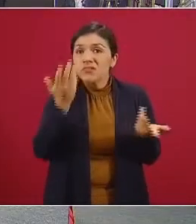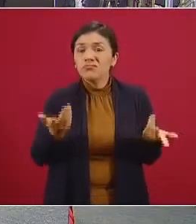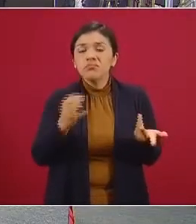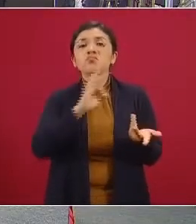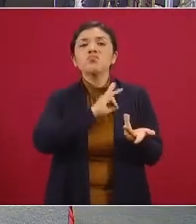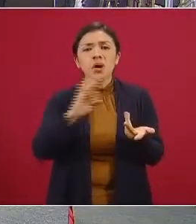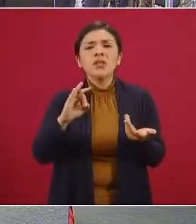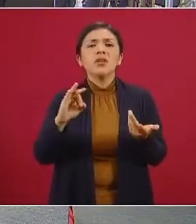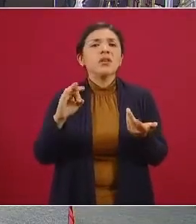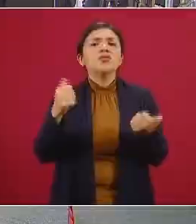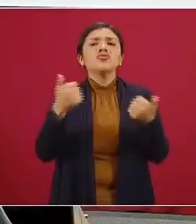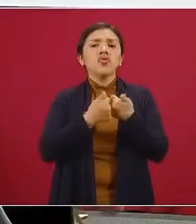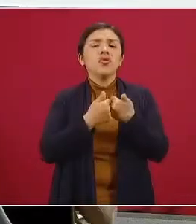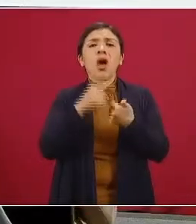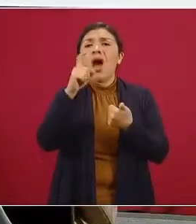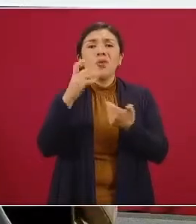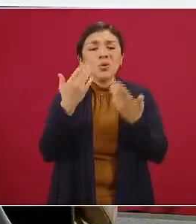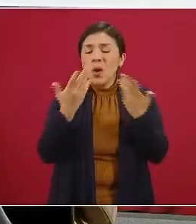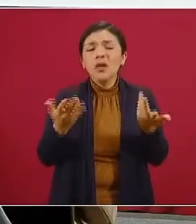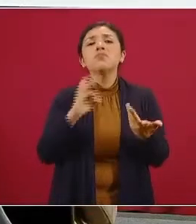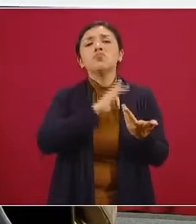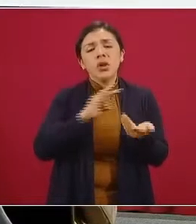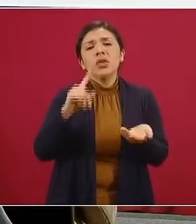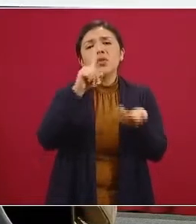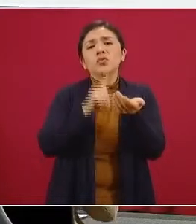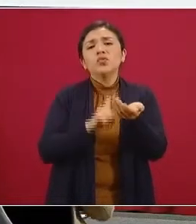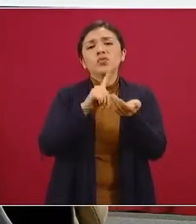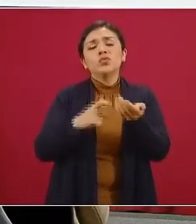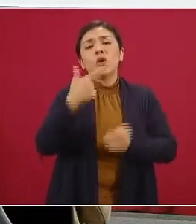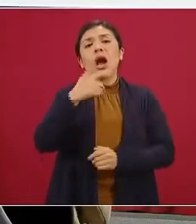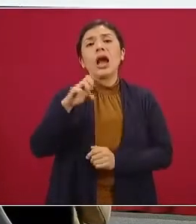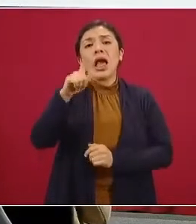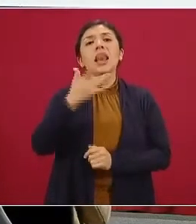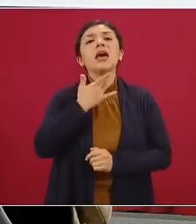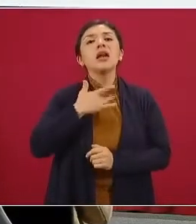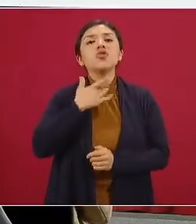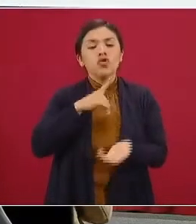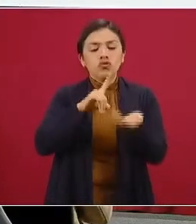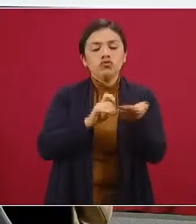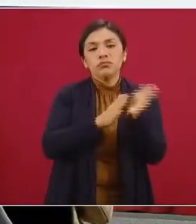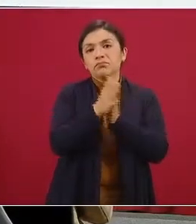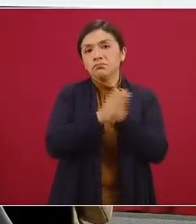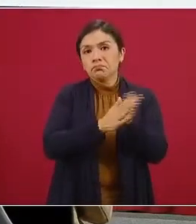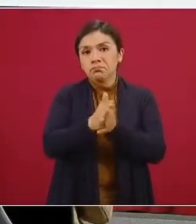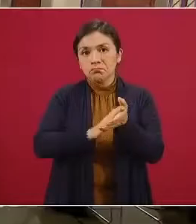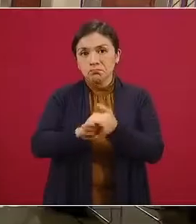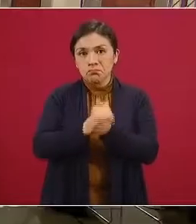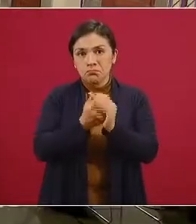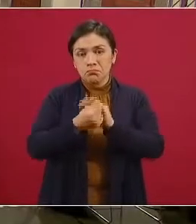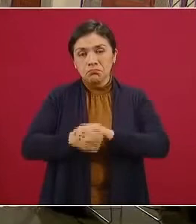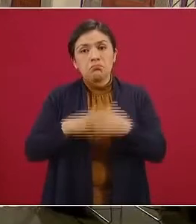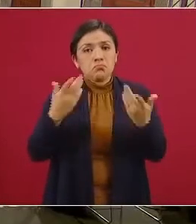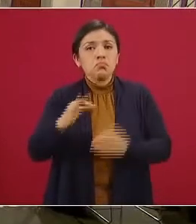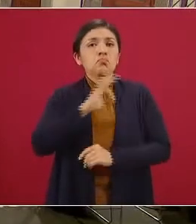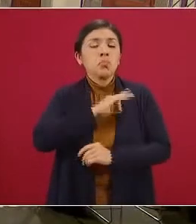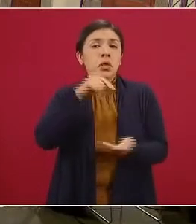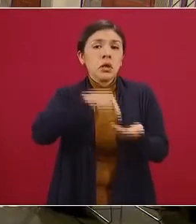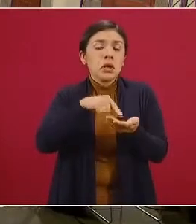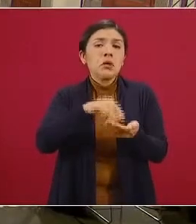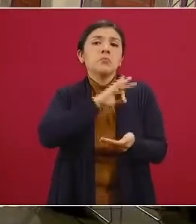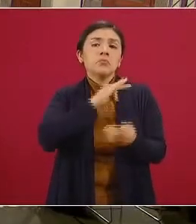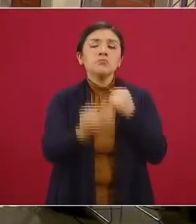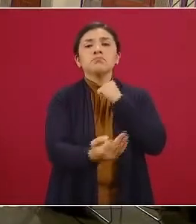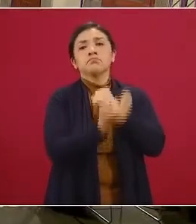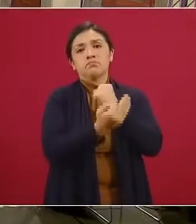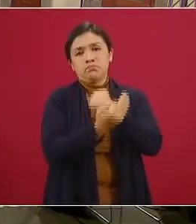manos o al agua o al jabón, puede ser con alcohol gel, que en su momento puede generar el